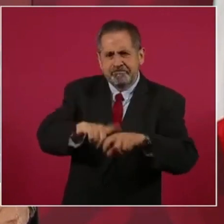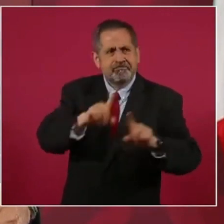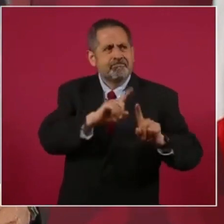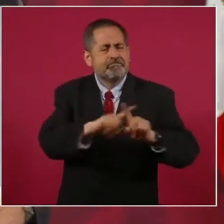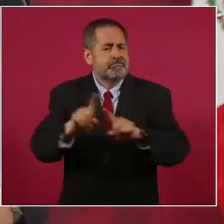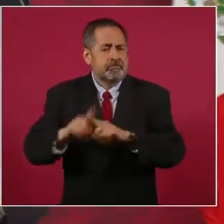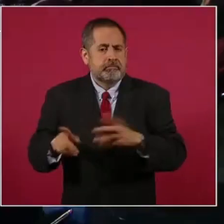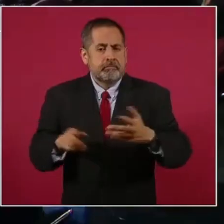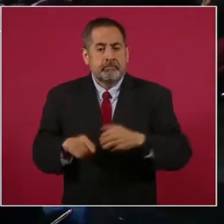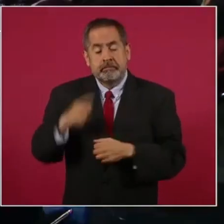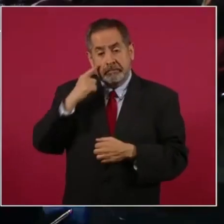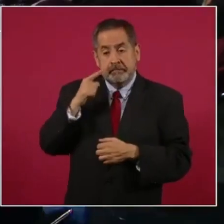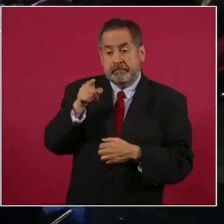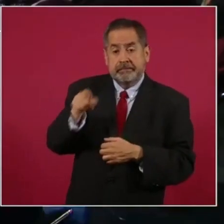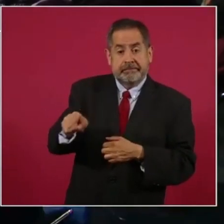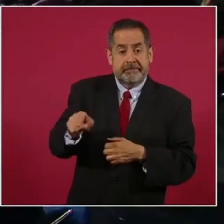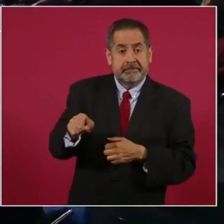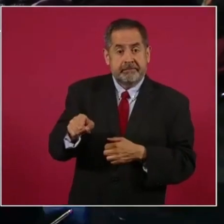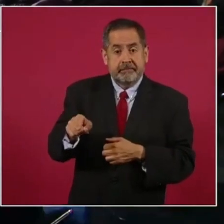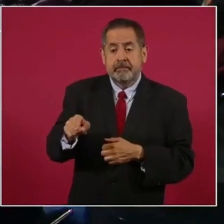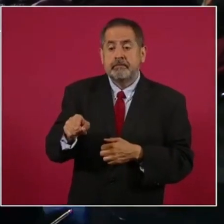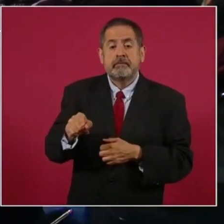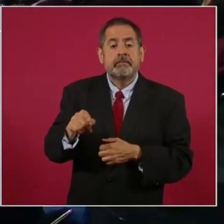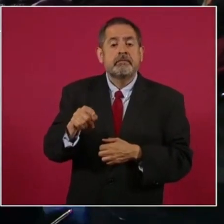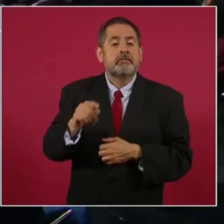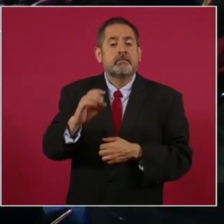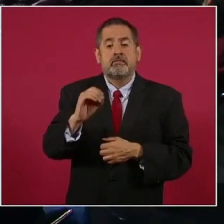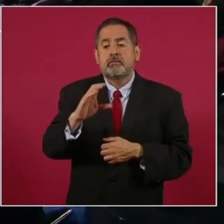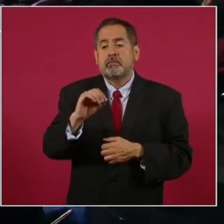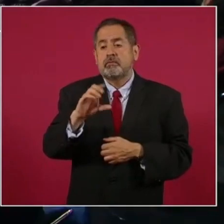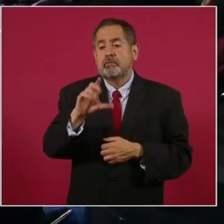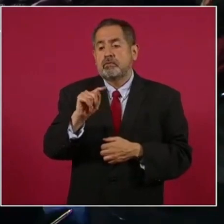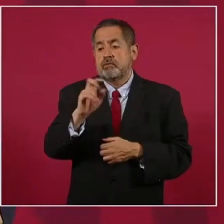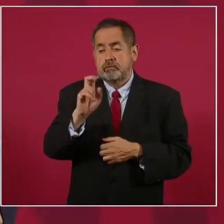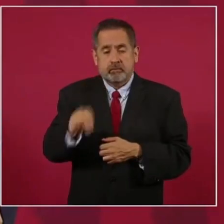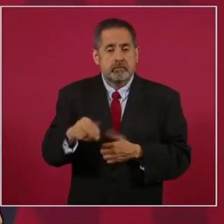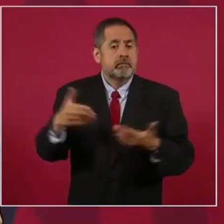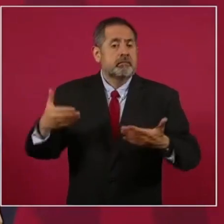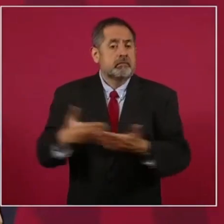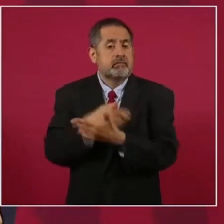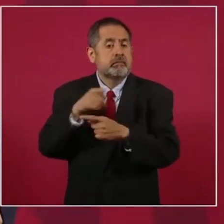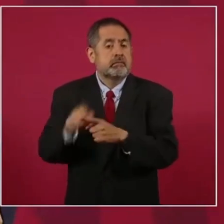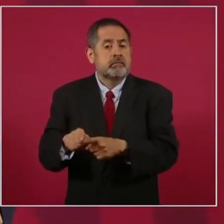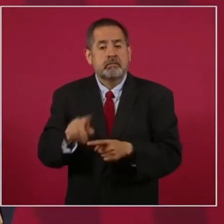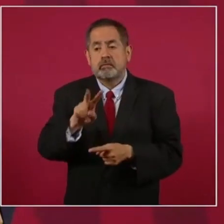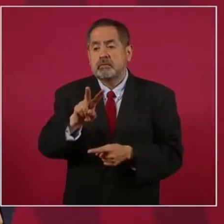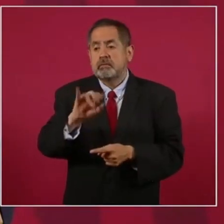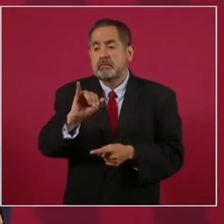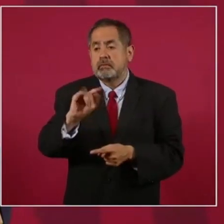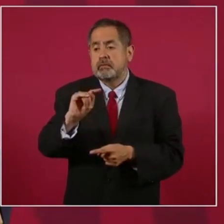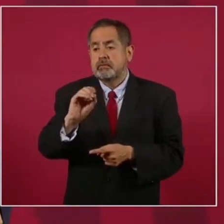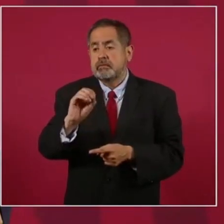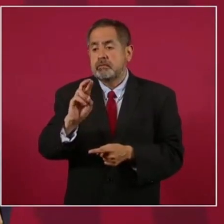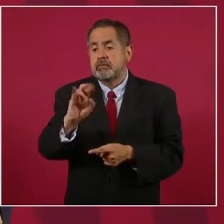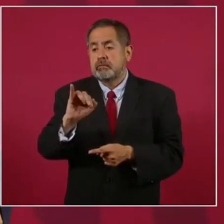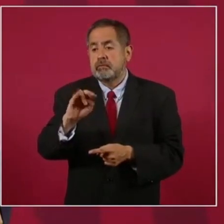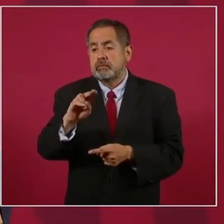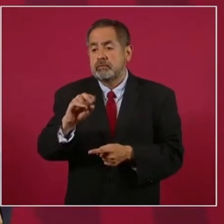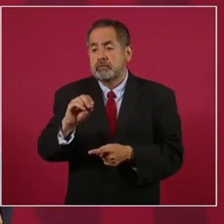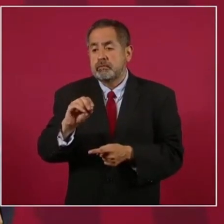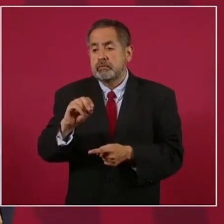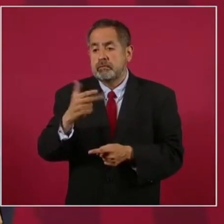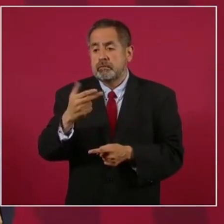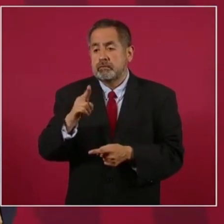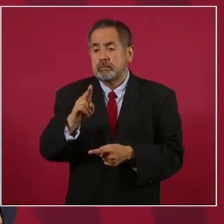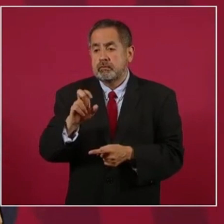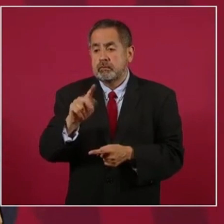En Colotlán nació Victoriano Huerta y desde hace algún tiempo